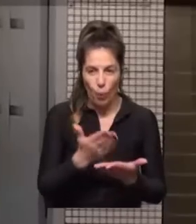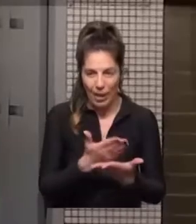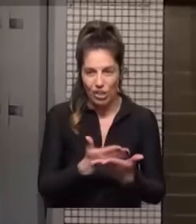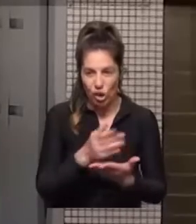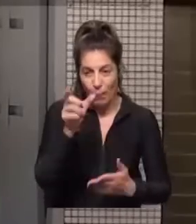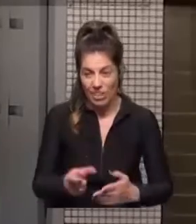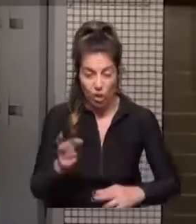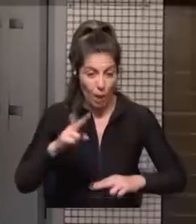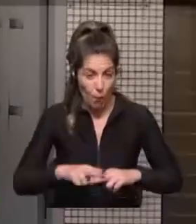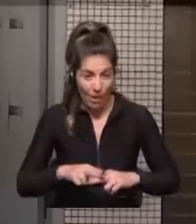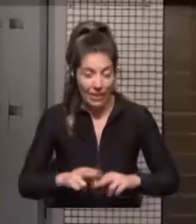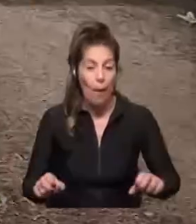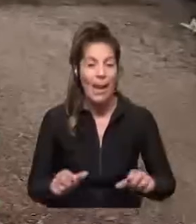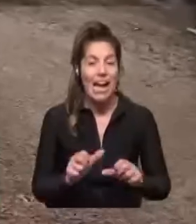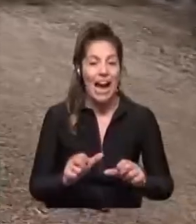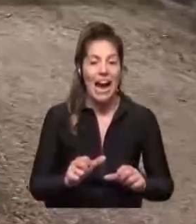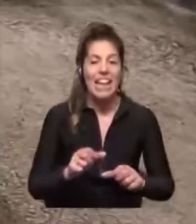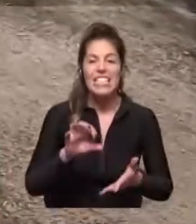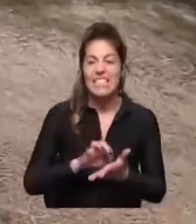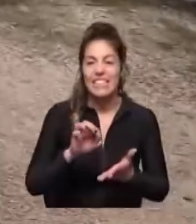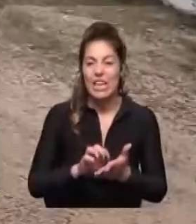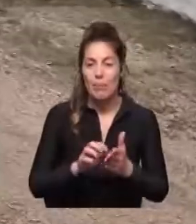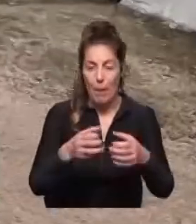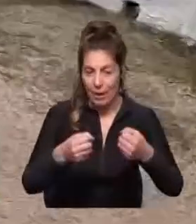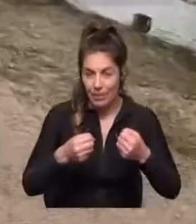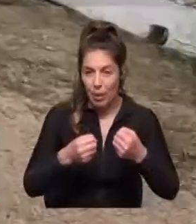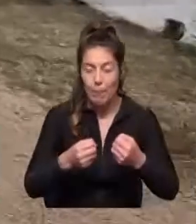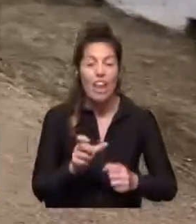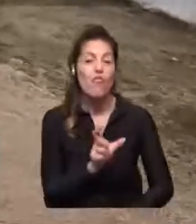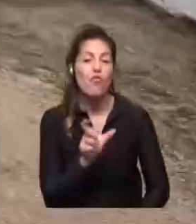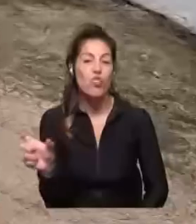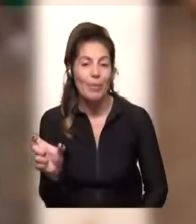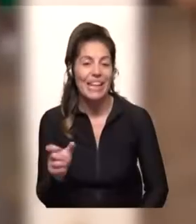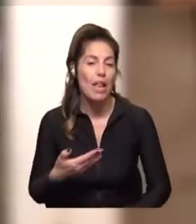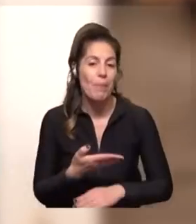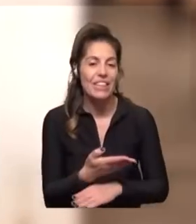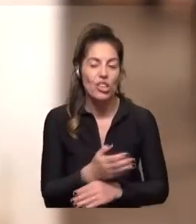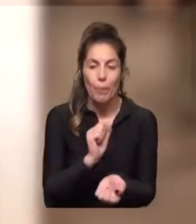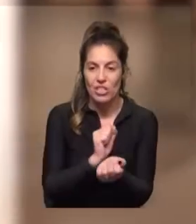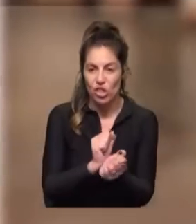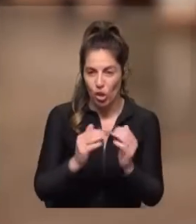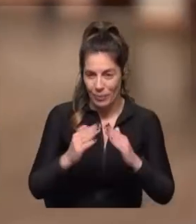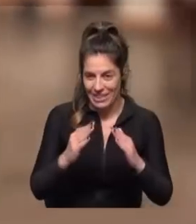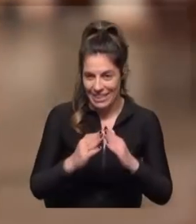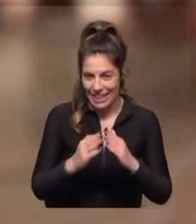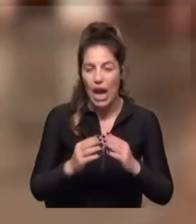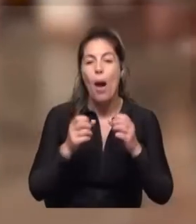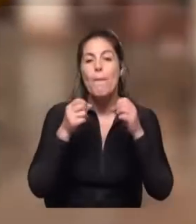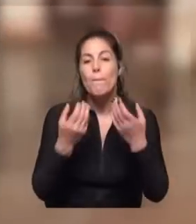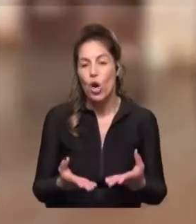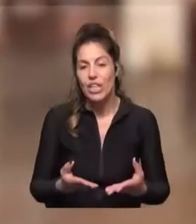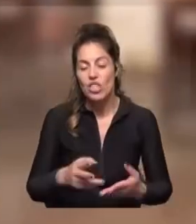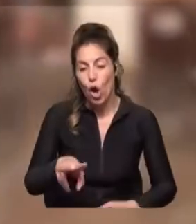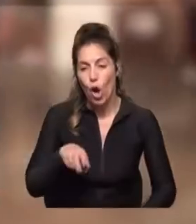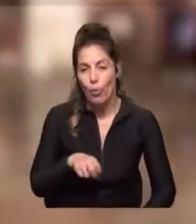del comisionado parlamentario para el sistema penitenciario utilizados para fundamentar el pedido de presión domiciliaria de González Vica por esta tarea campero